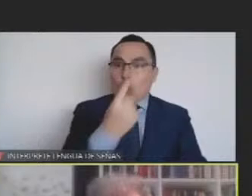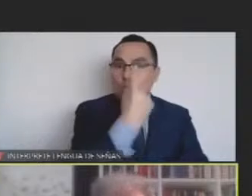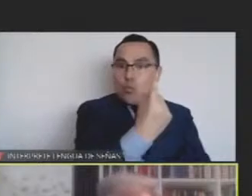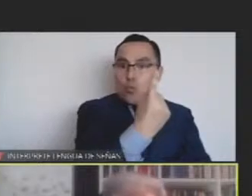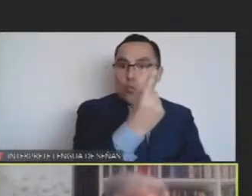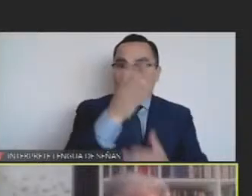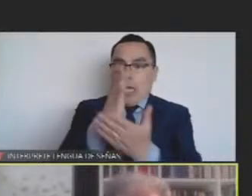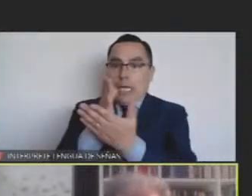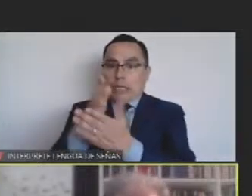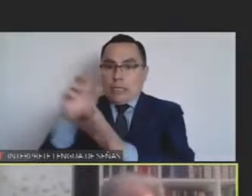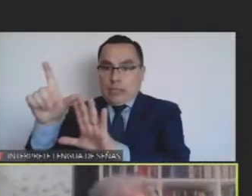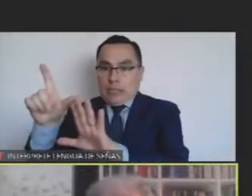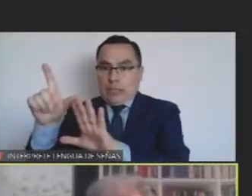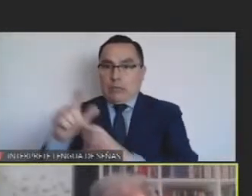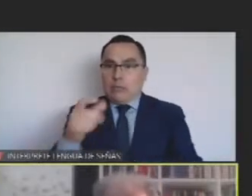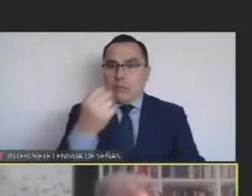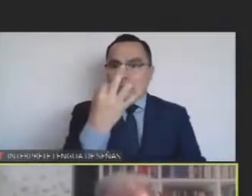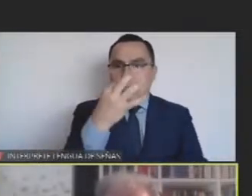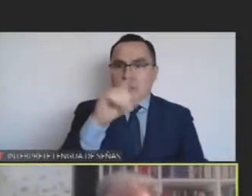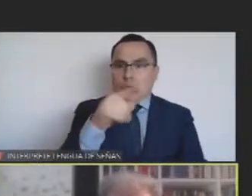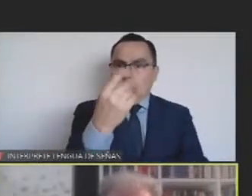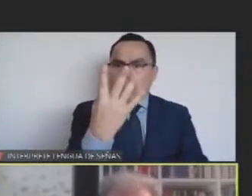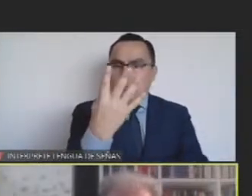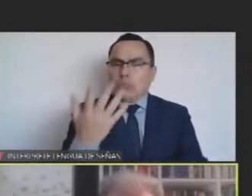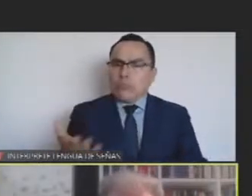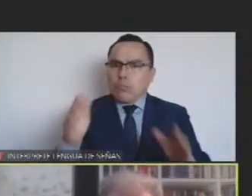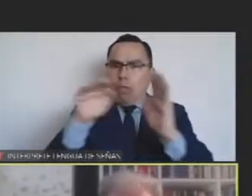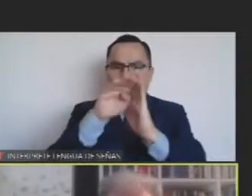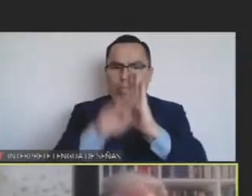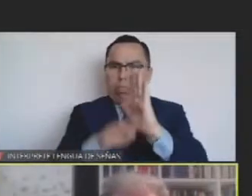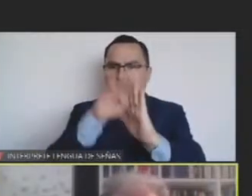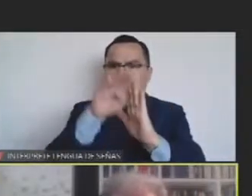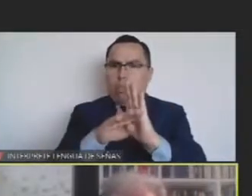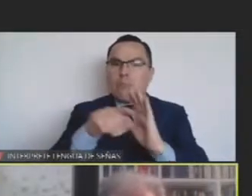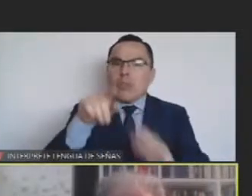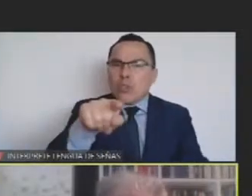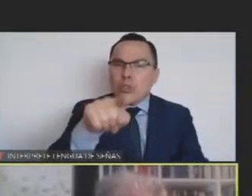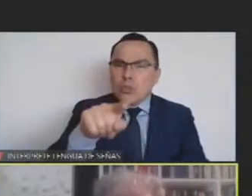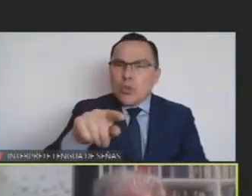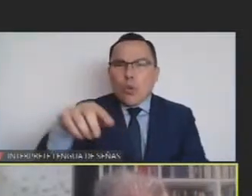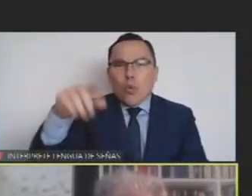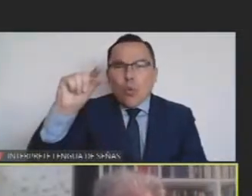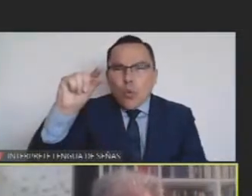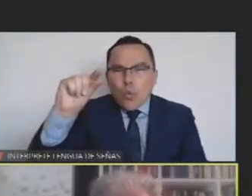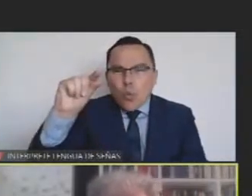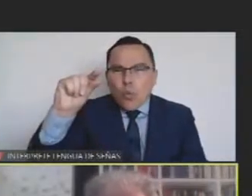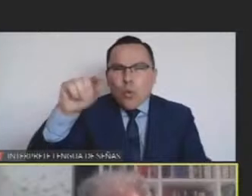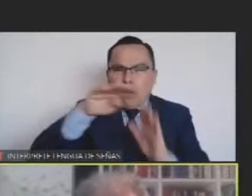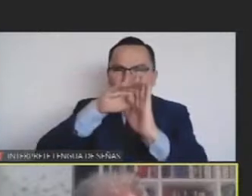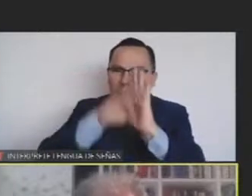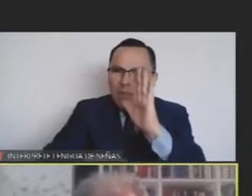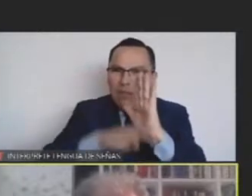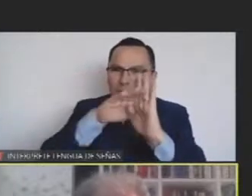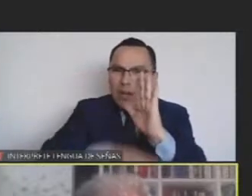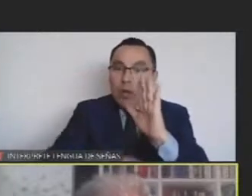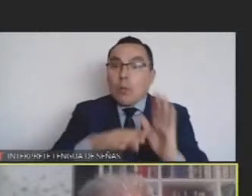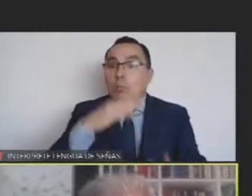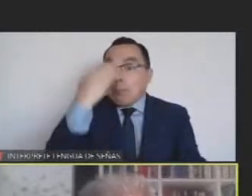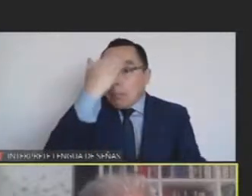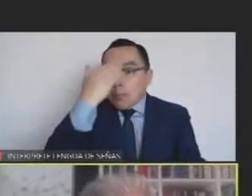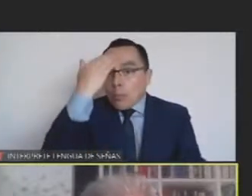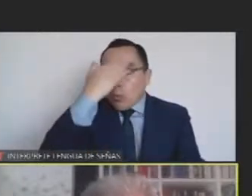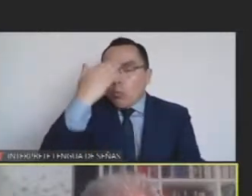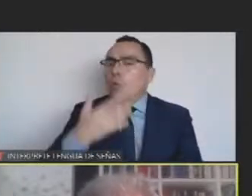etarios o socioeconómicos, un poco más alto, un poco más bajo. Pero esto es un número muy, muy bajo y es fuerte preocupación. ¿Por qué